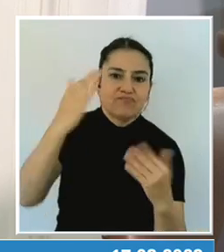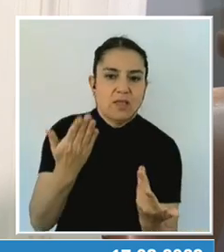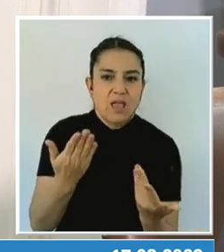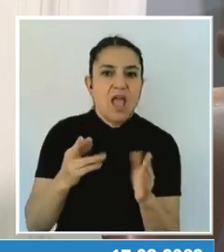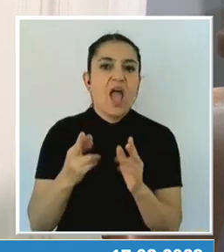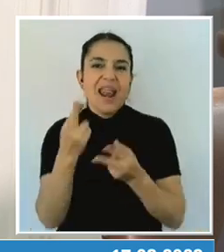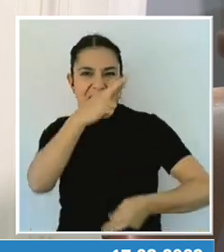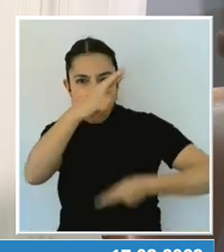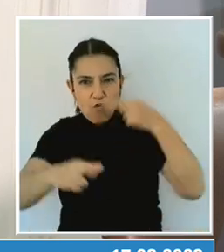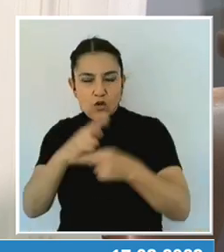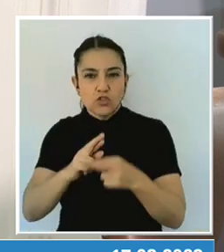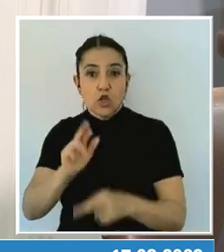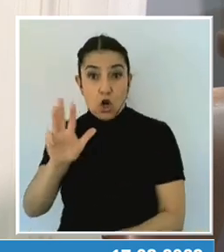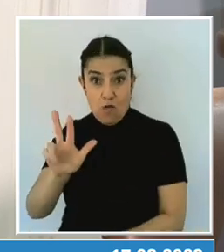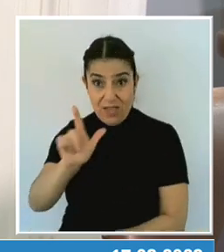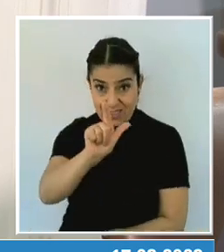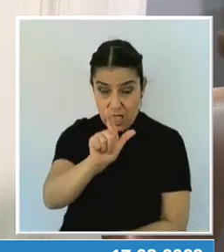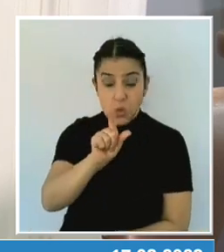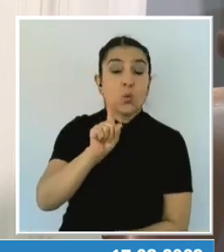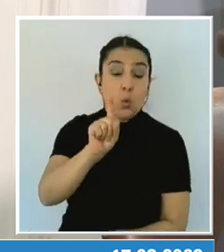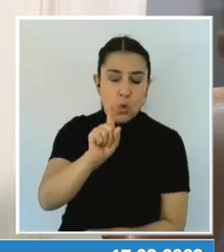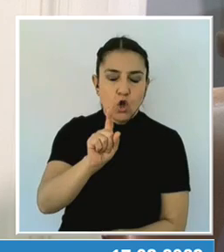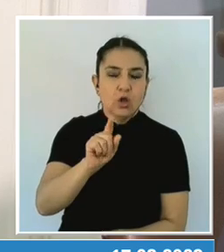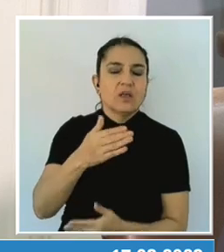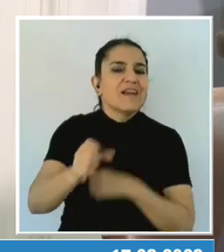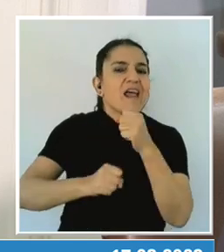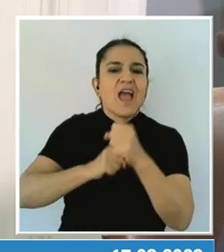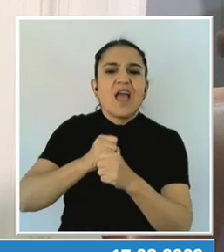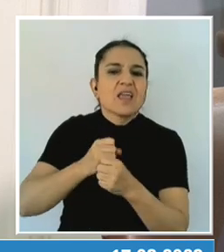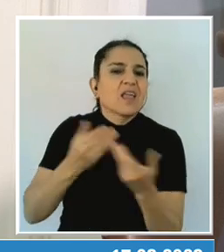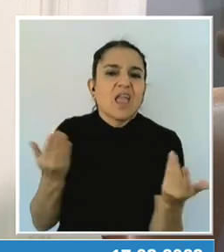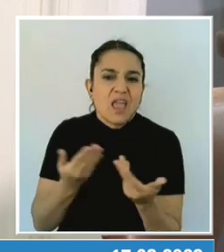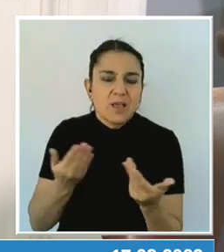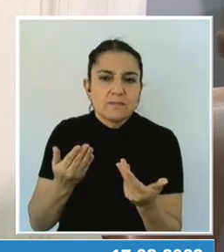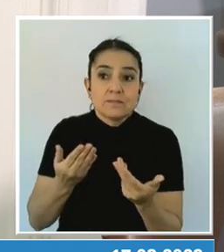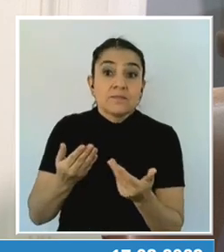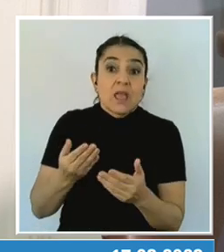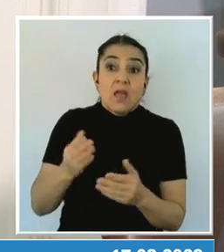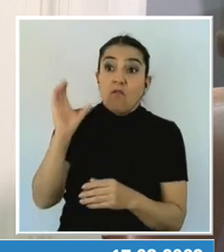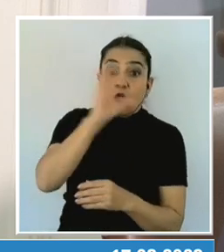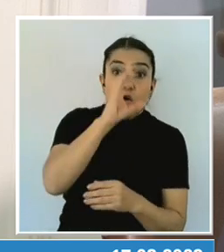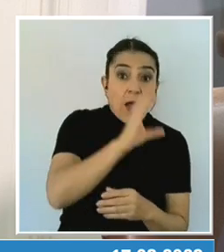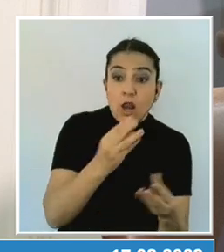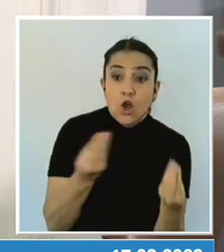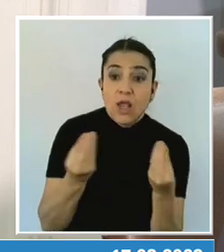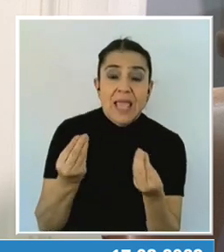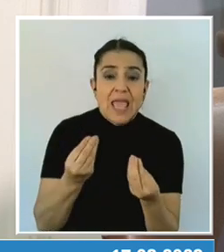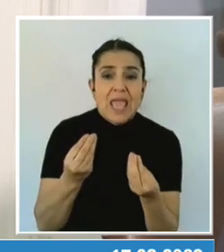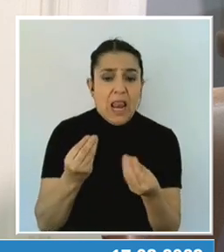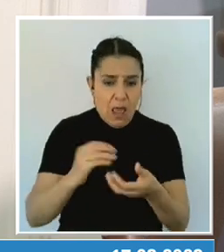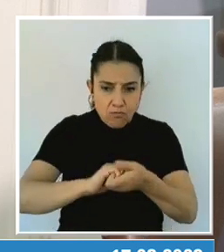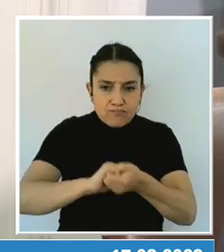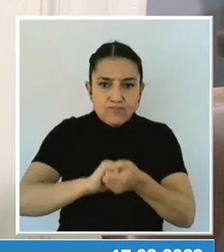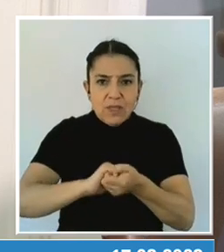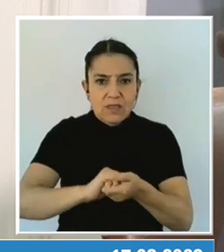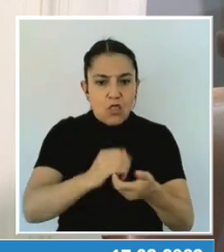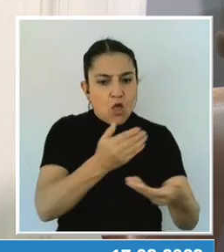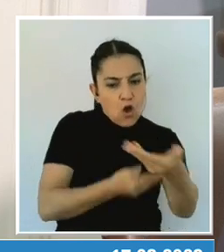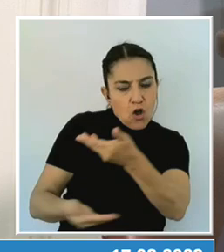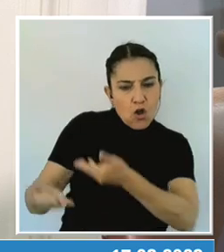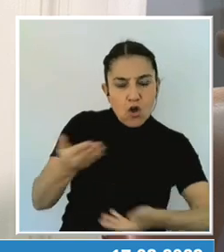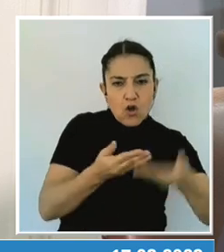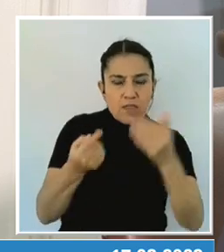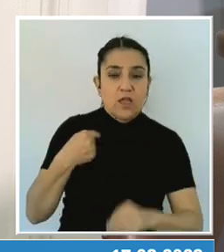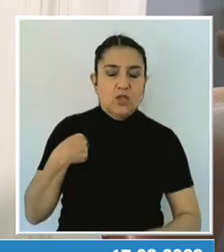91 por lo menos tiene el mérito de que buscaron a través de la amnistía la concordia. porque yo trabajé en la Comisión de Verdad y